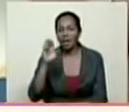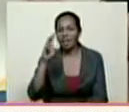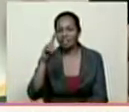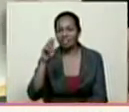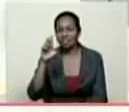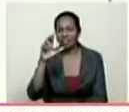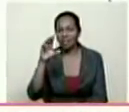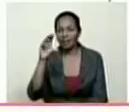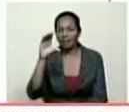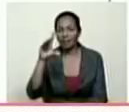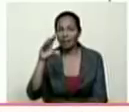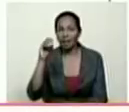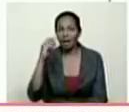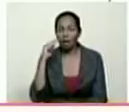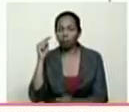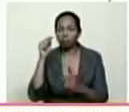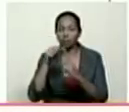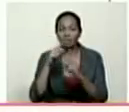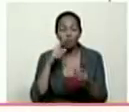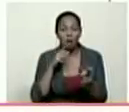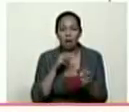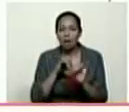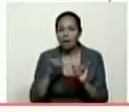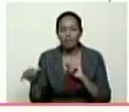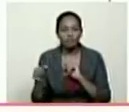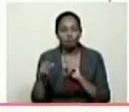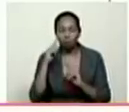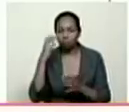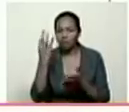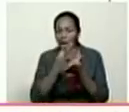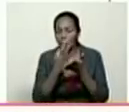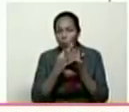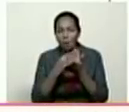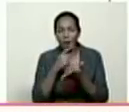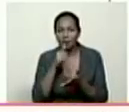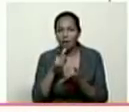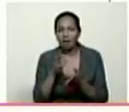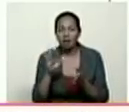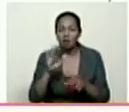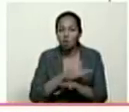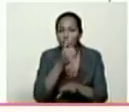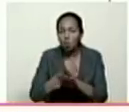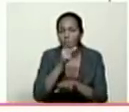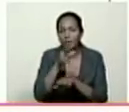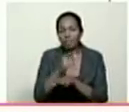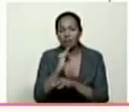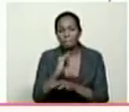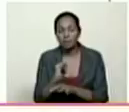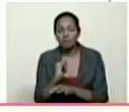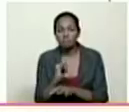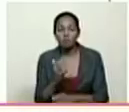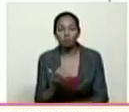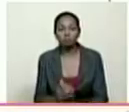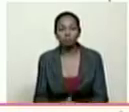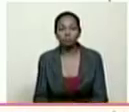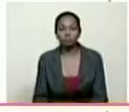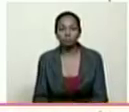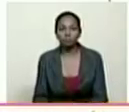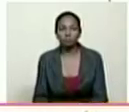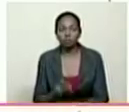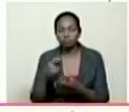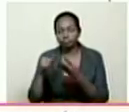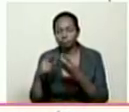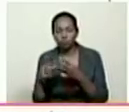directamente involucrado. Tenemos ya su confesión, tenemos ya la relación que tiene con otros factores relacionados con tecnología y